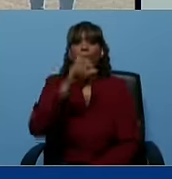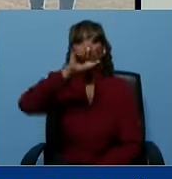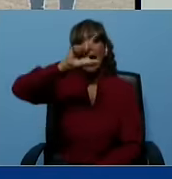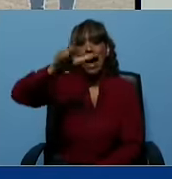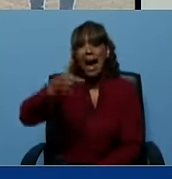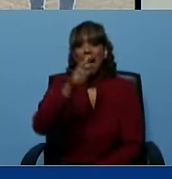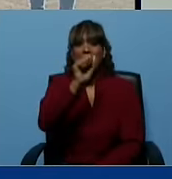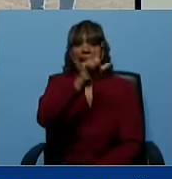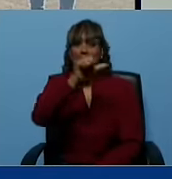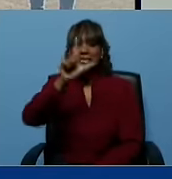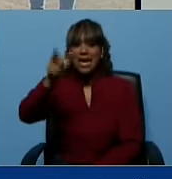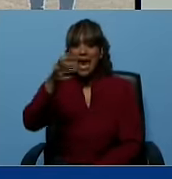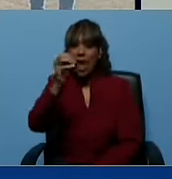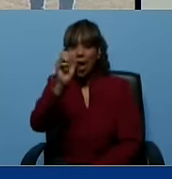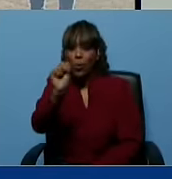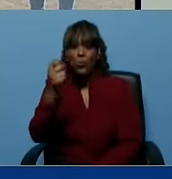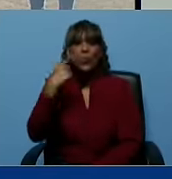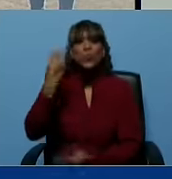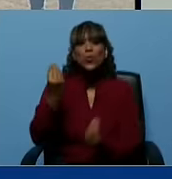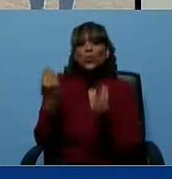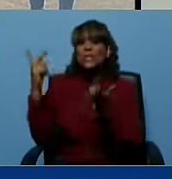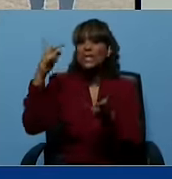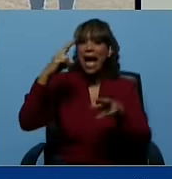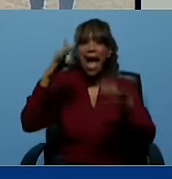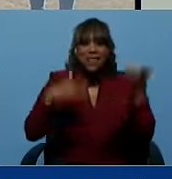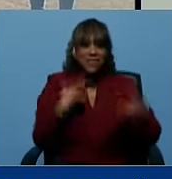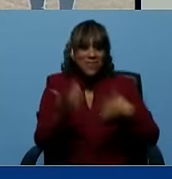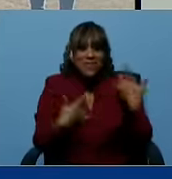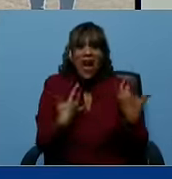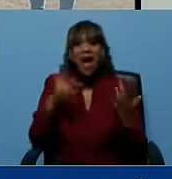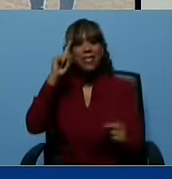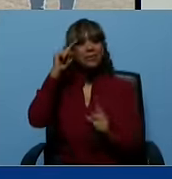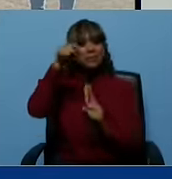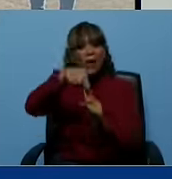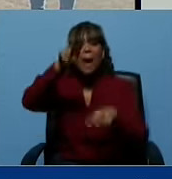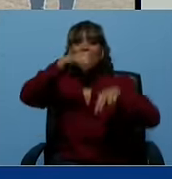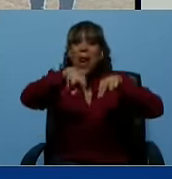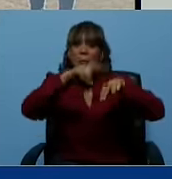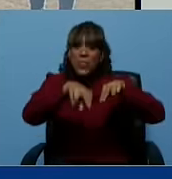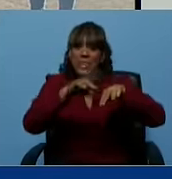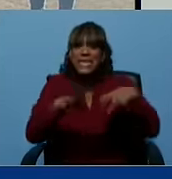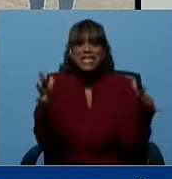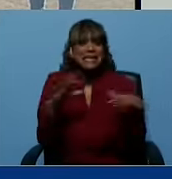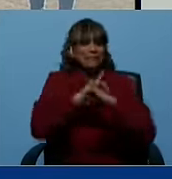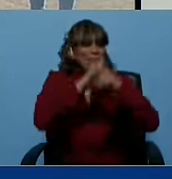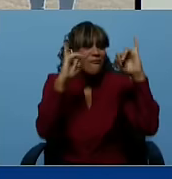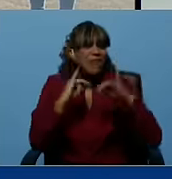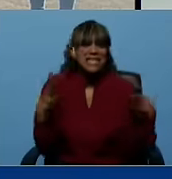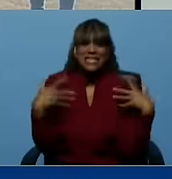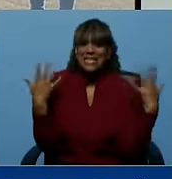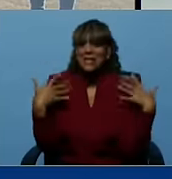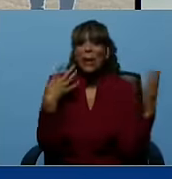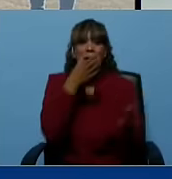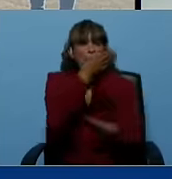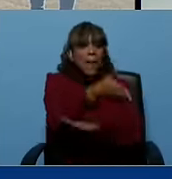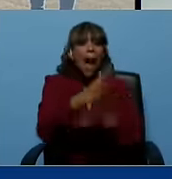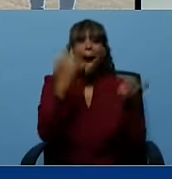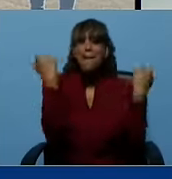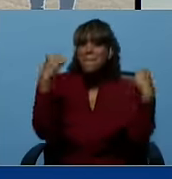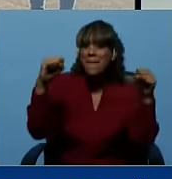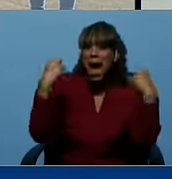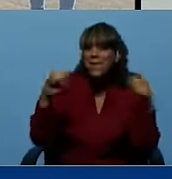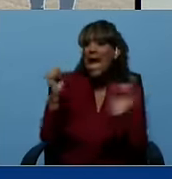darle la opción a tanto niño y niña que feliz sale a practicar,